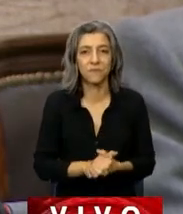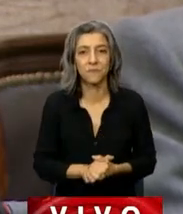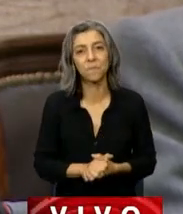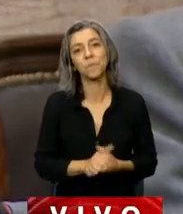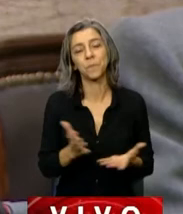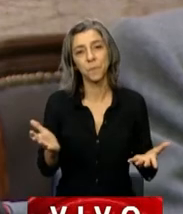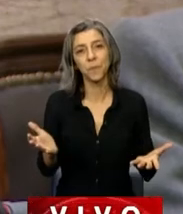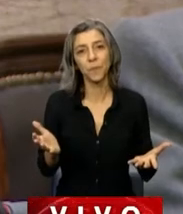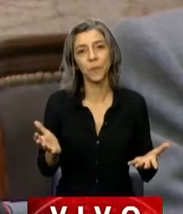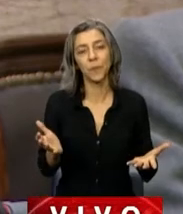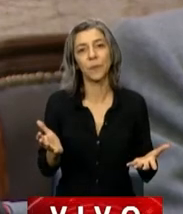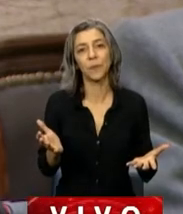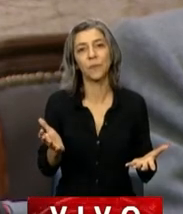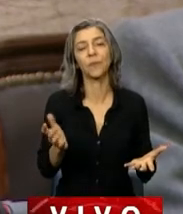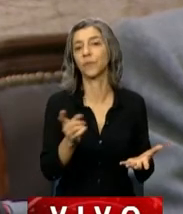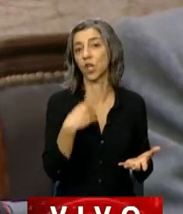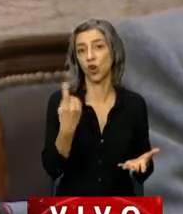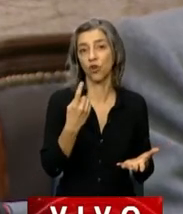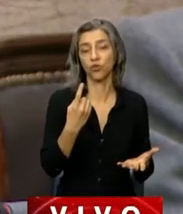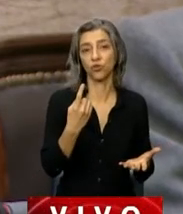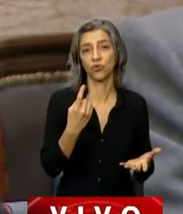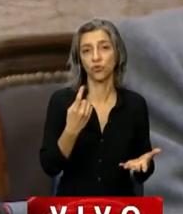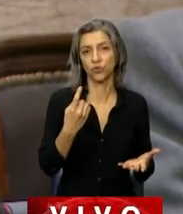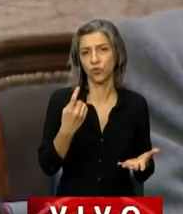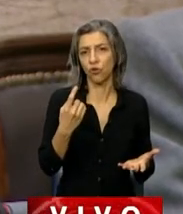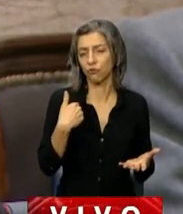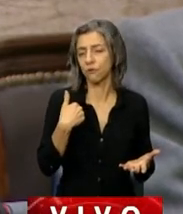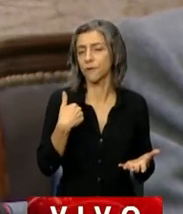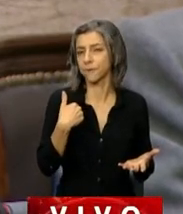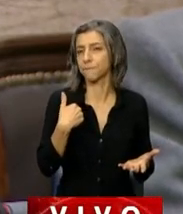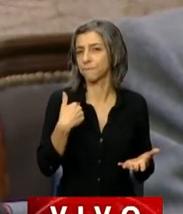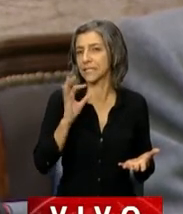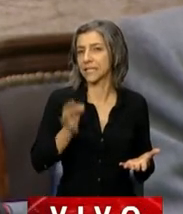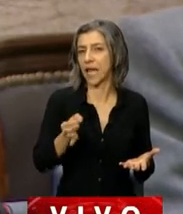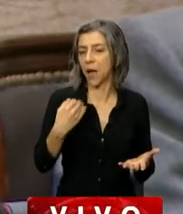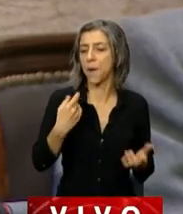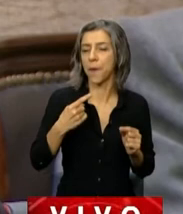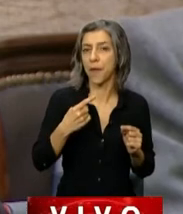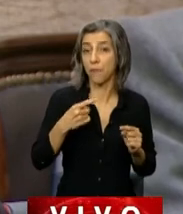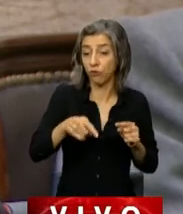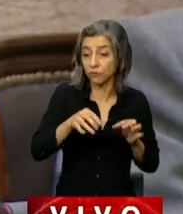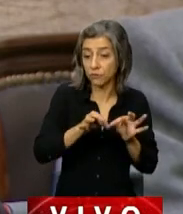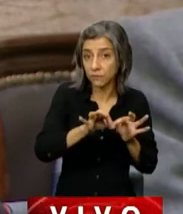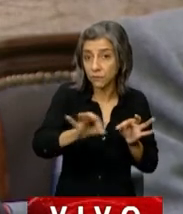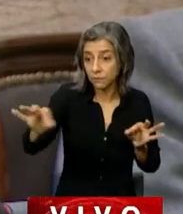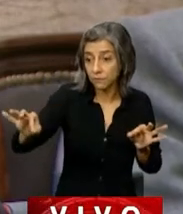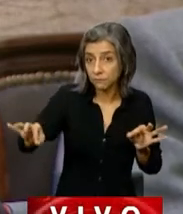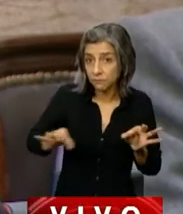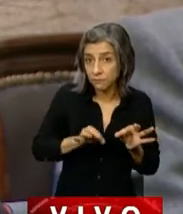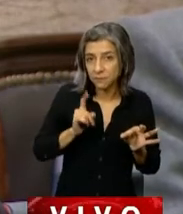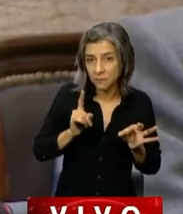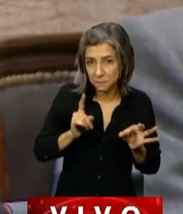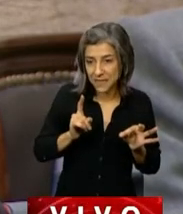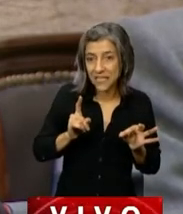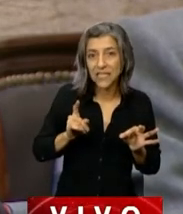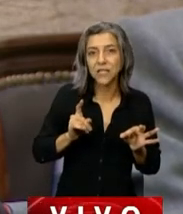en lo que se va a ubicar esta zona, el agujero azul,